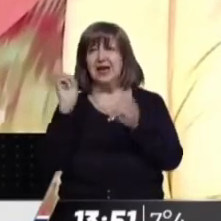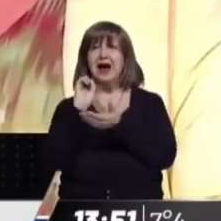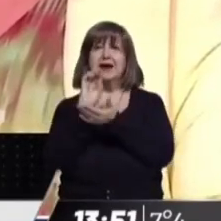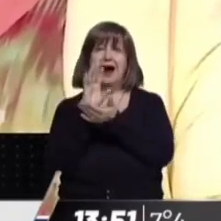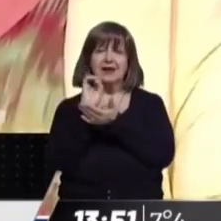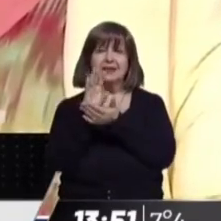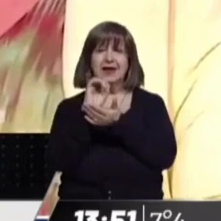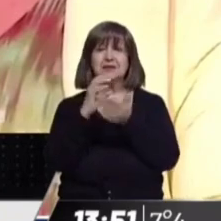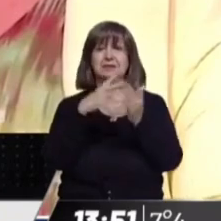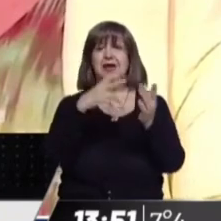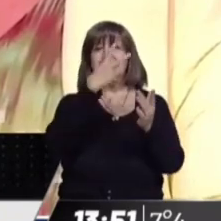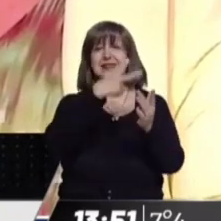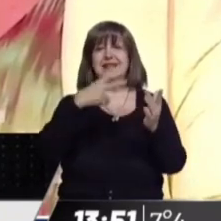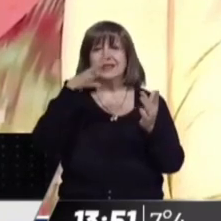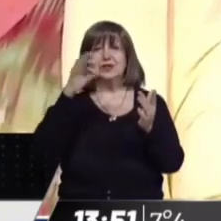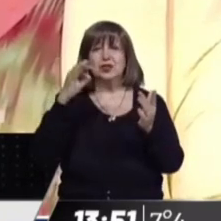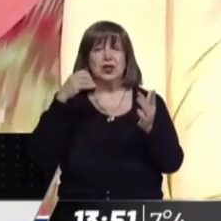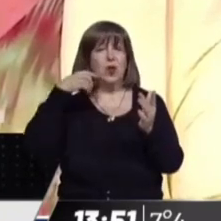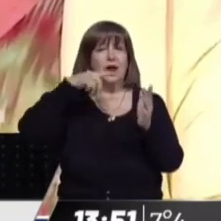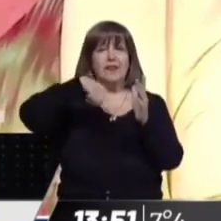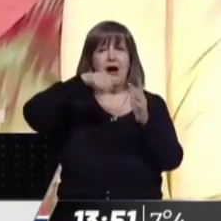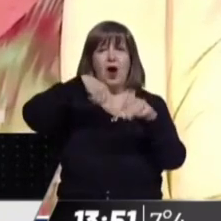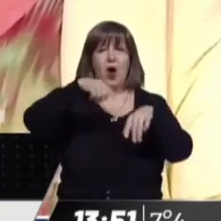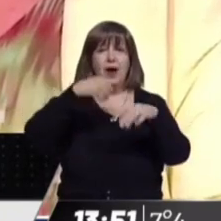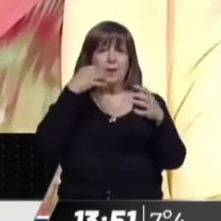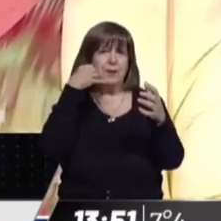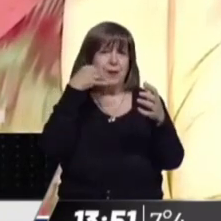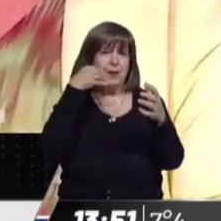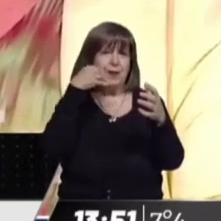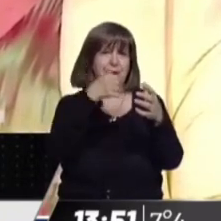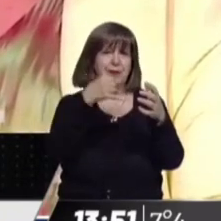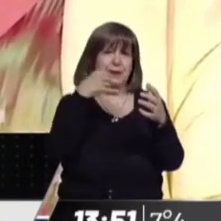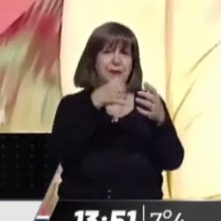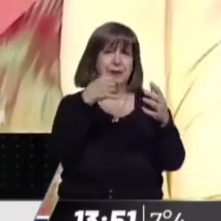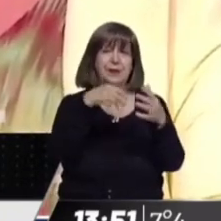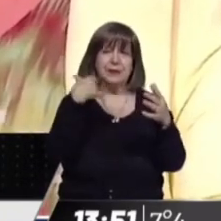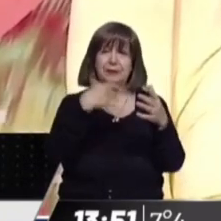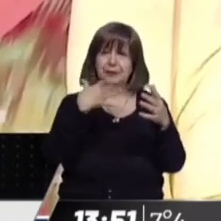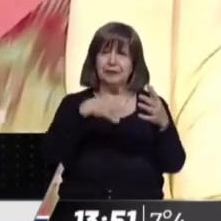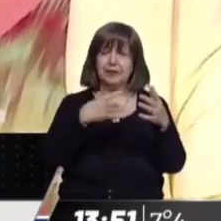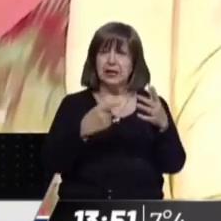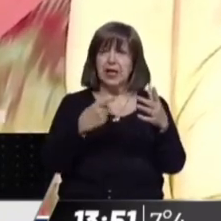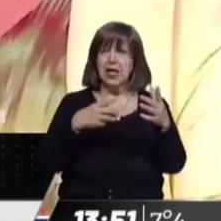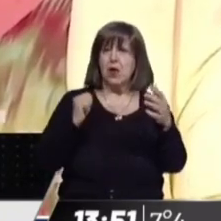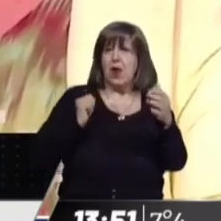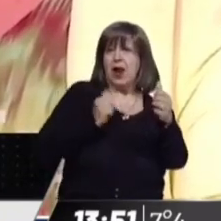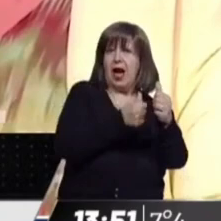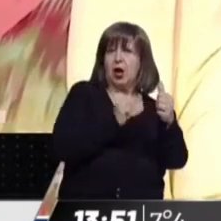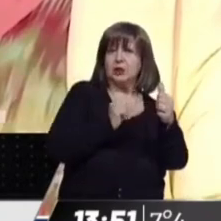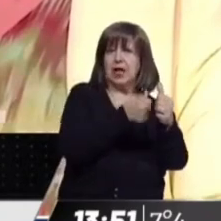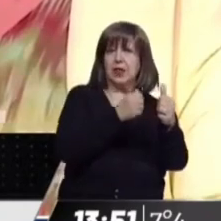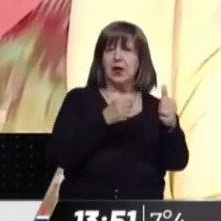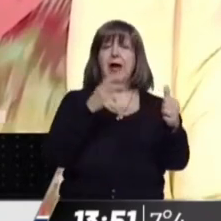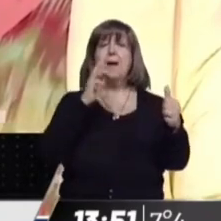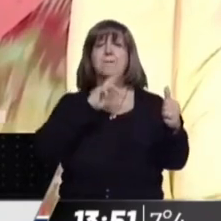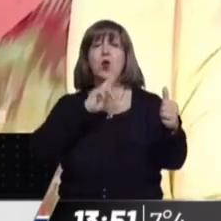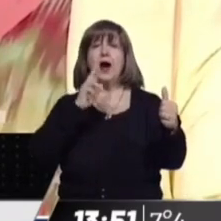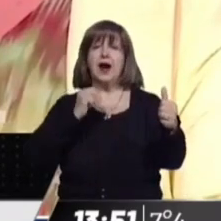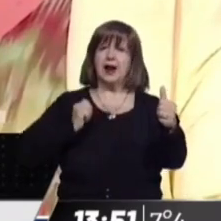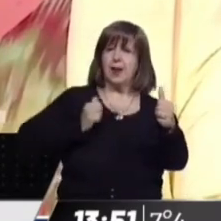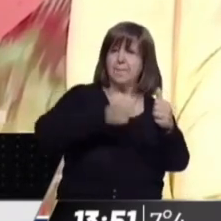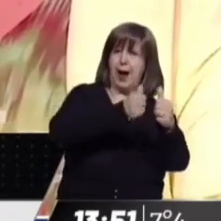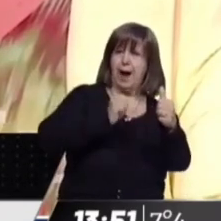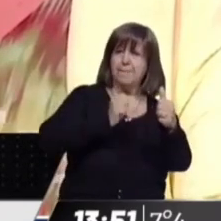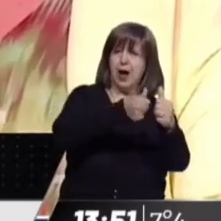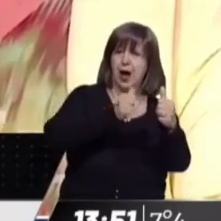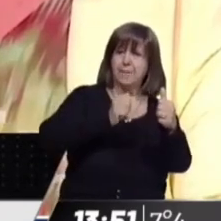más de 350 horas de mensajes de voz. ¿Qué pasa? Que los fanáticos de la serie comenzaron a buscar quién era esta verdadera Martha y la